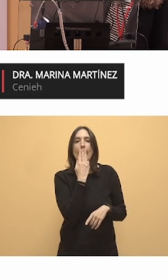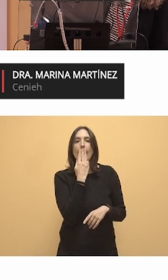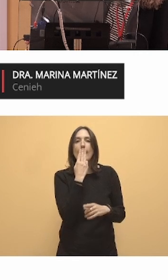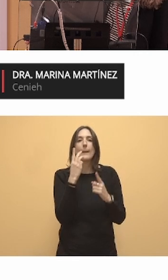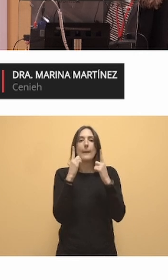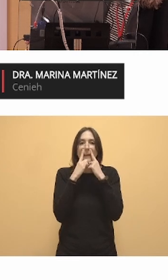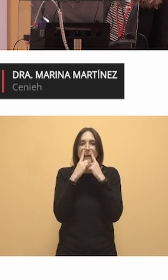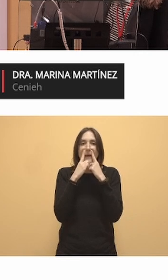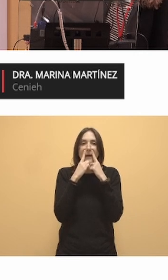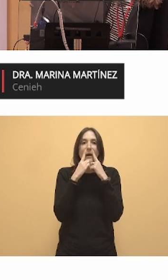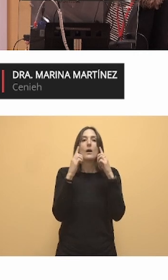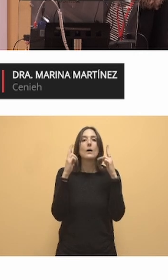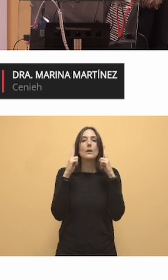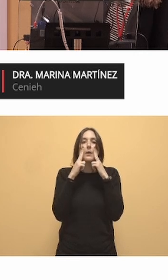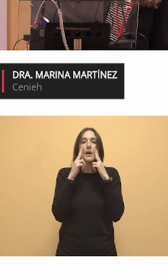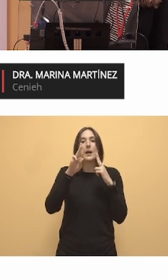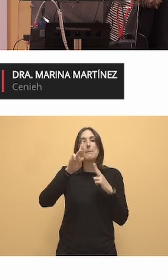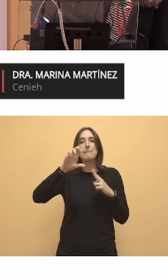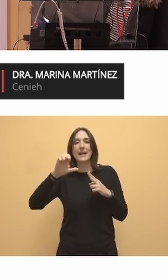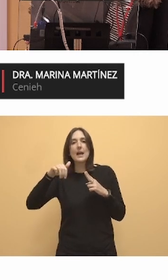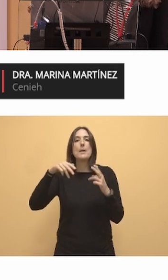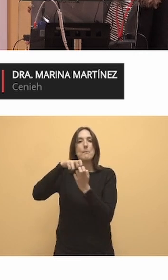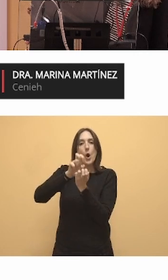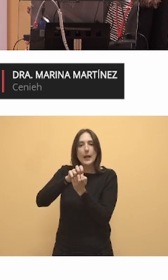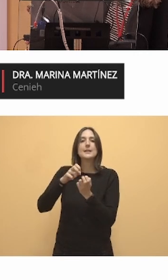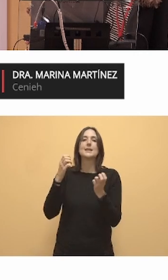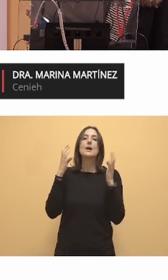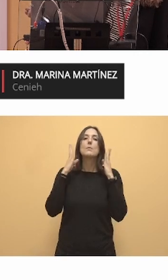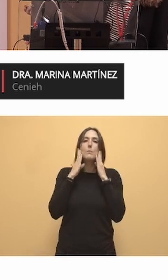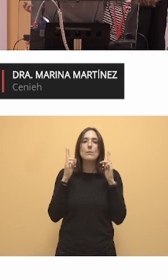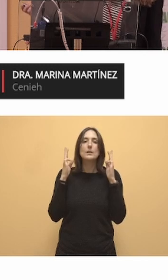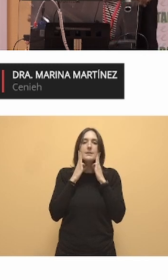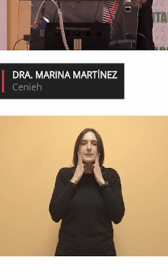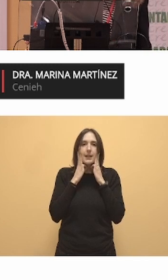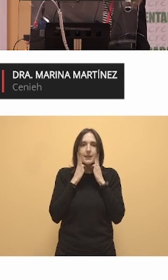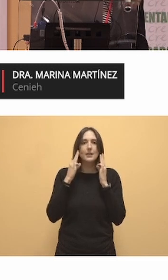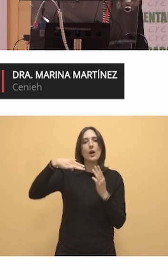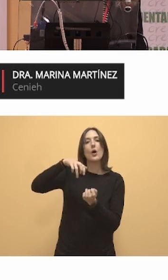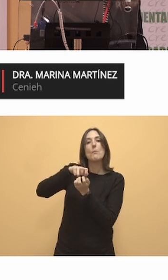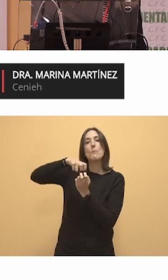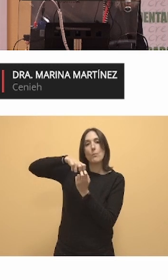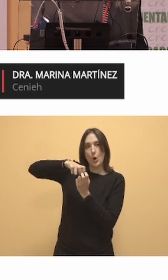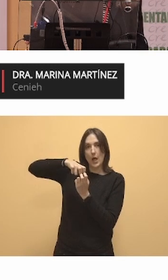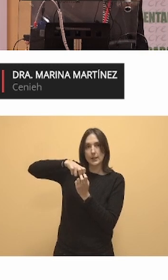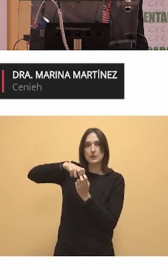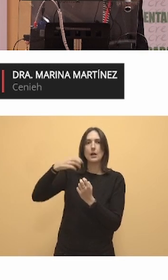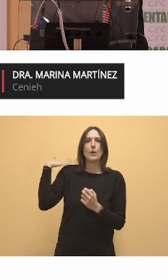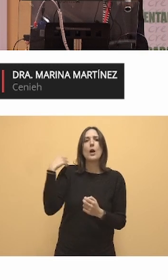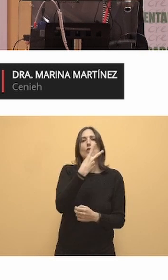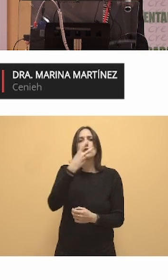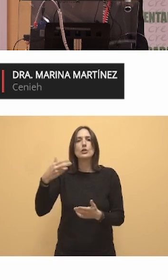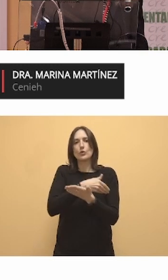canino, 4 premolares y 3 molares. Esa es la fórmula de los mamíferos primitivos que aparecen hace unos 200